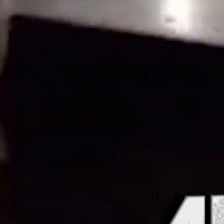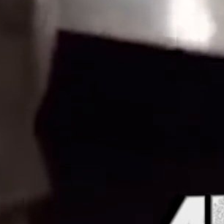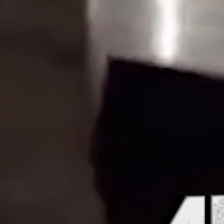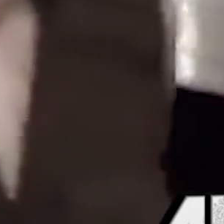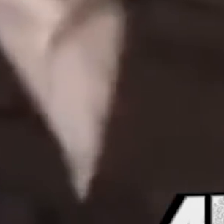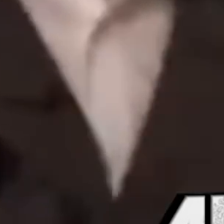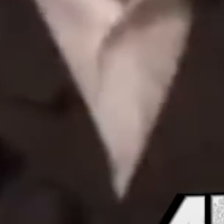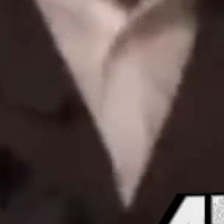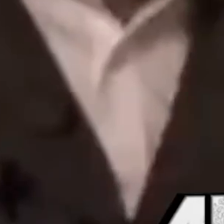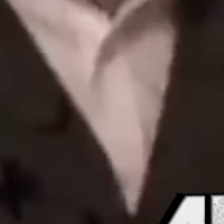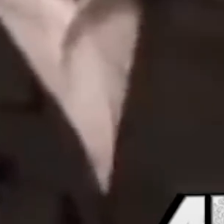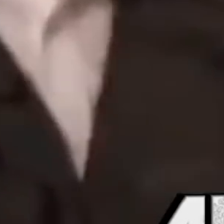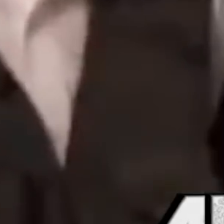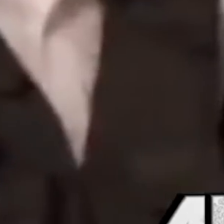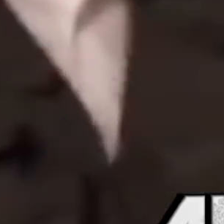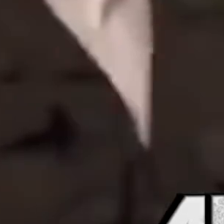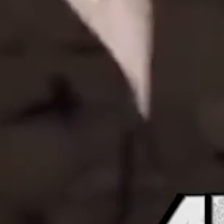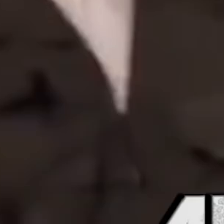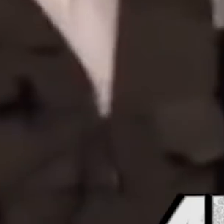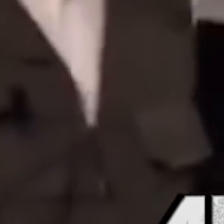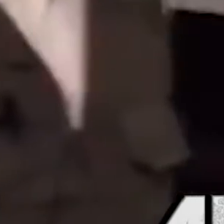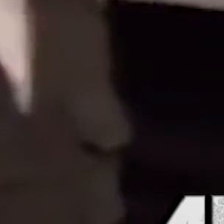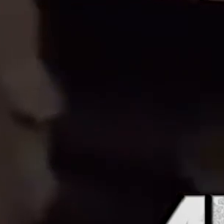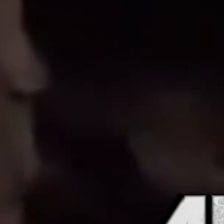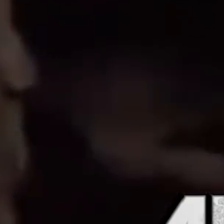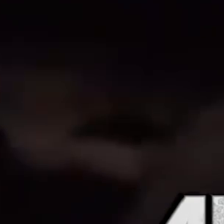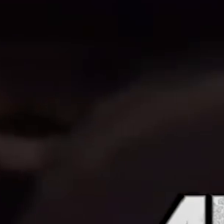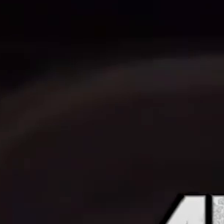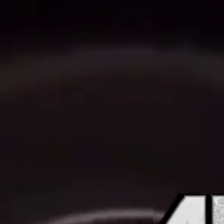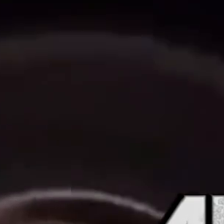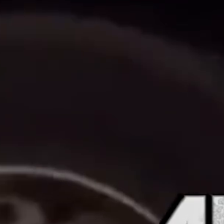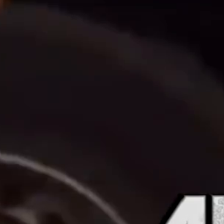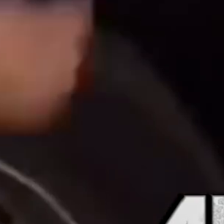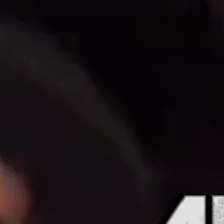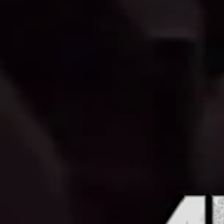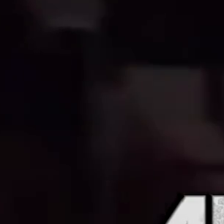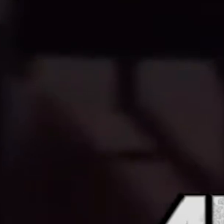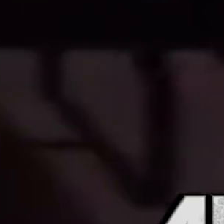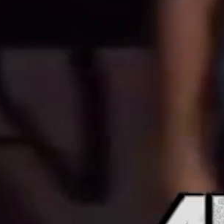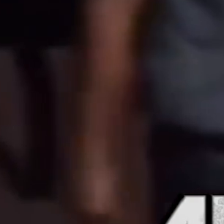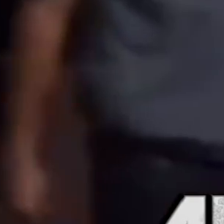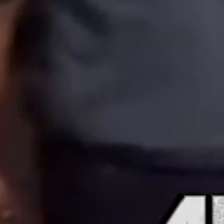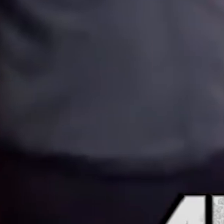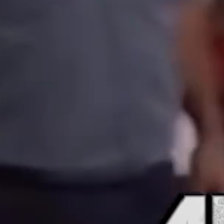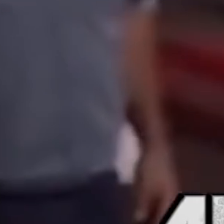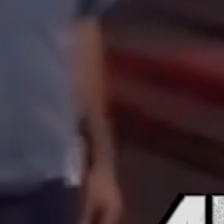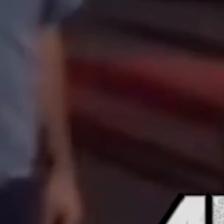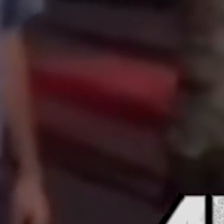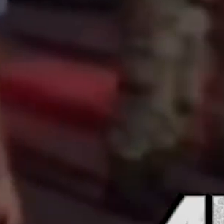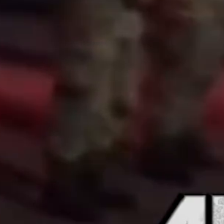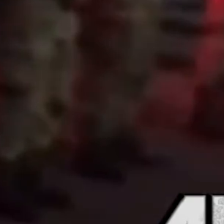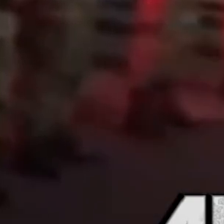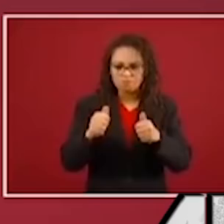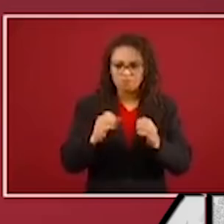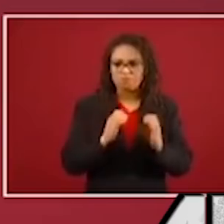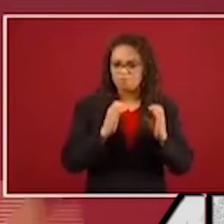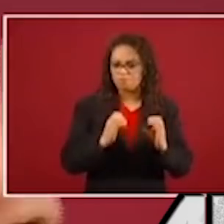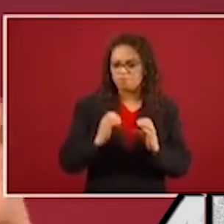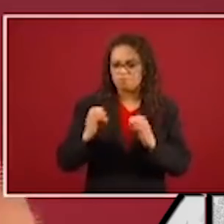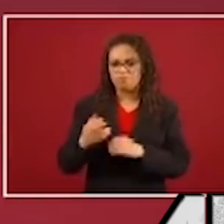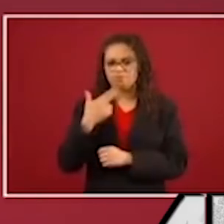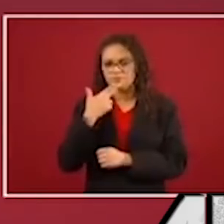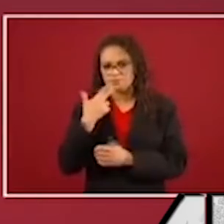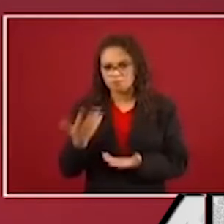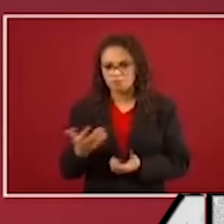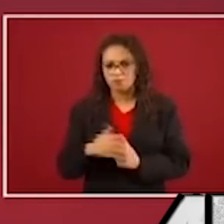la información que vaya saliendo referente a este tema la estaremos tratando pertinentemente en este canal. Y ya saben, si les gustó el video, por